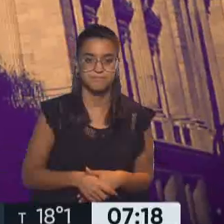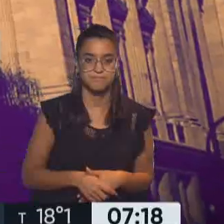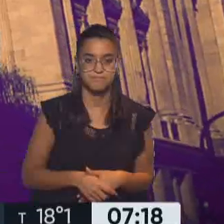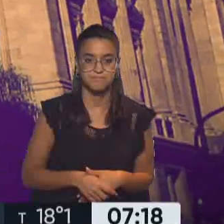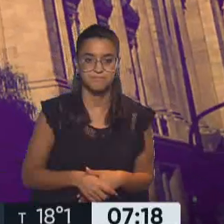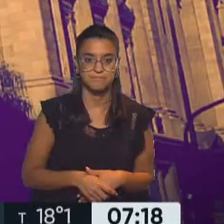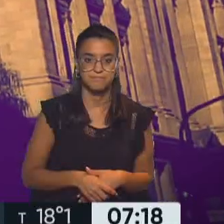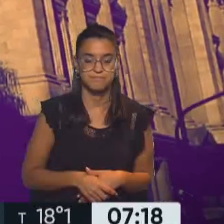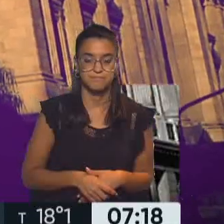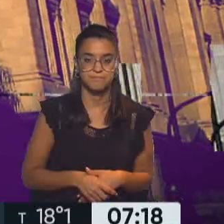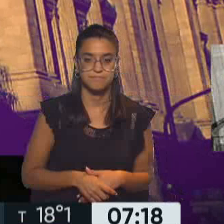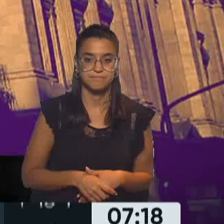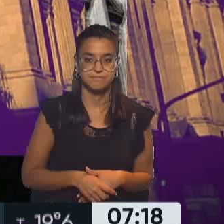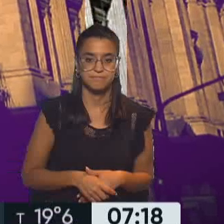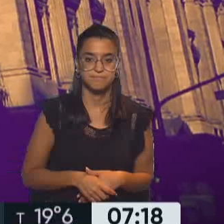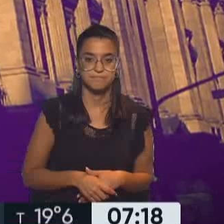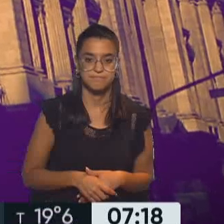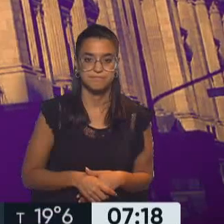beyond a country.